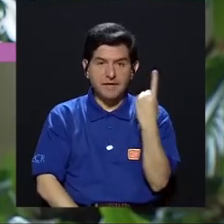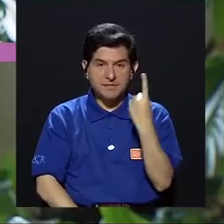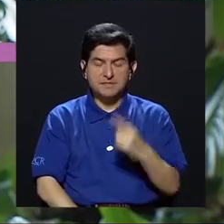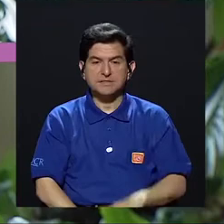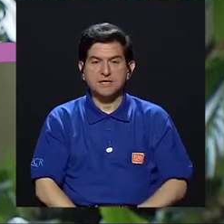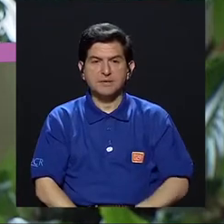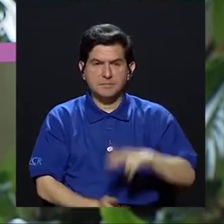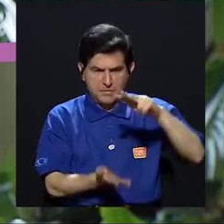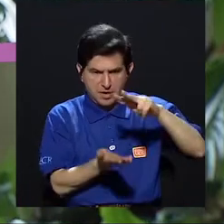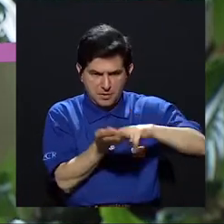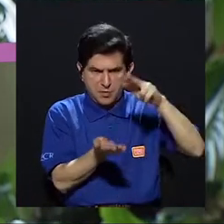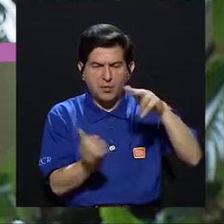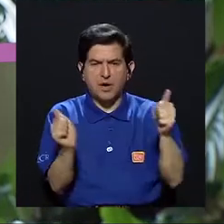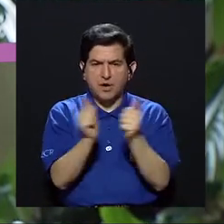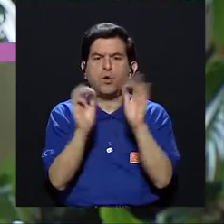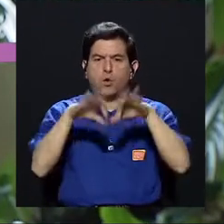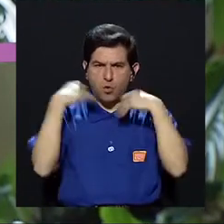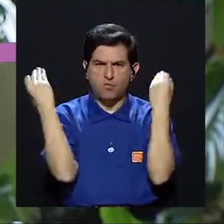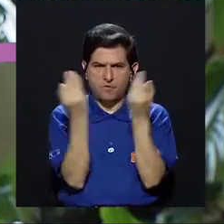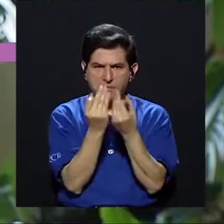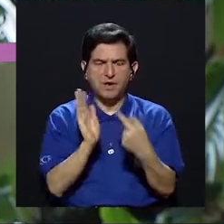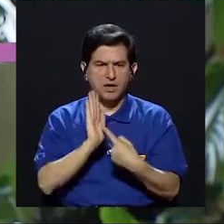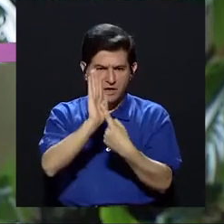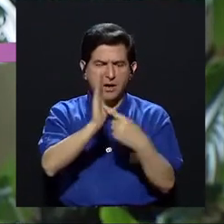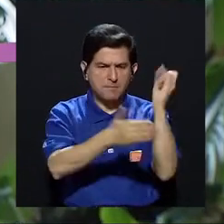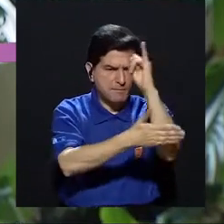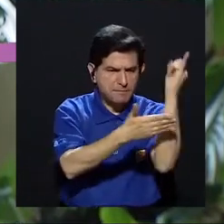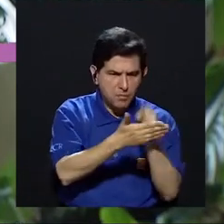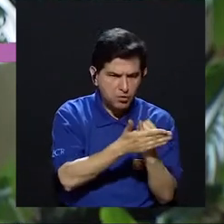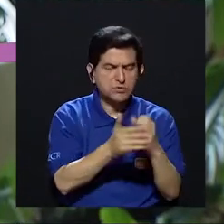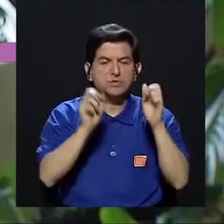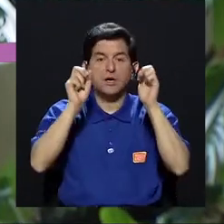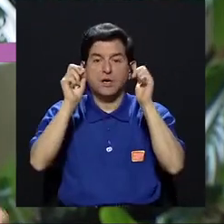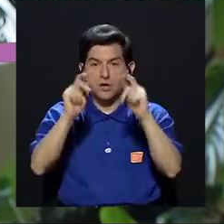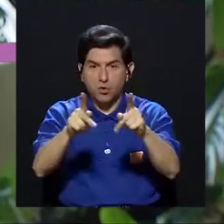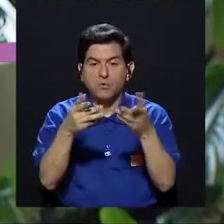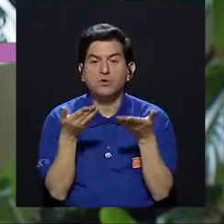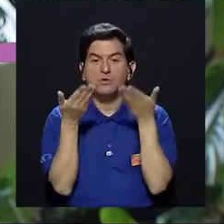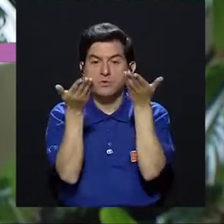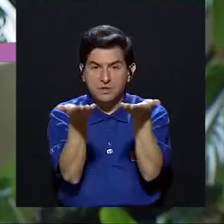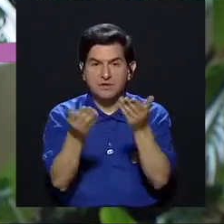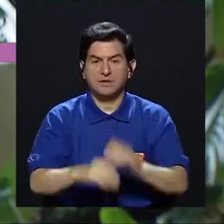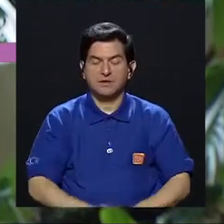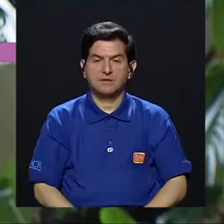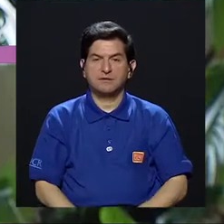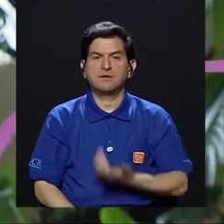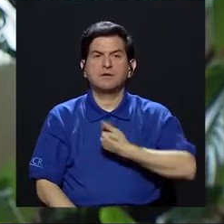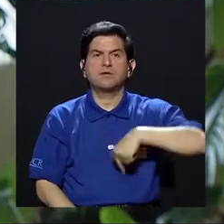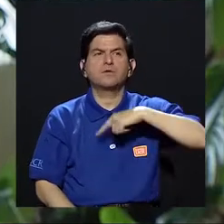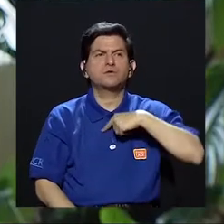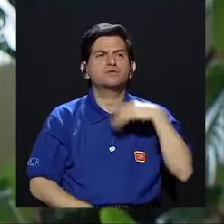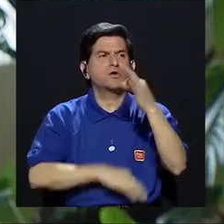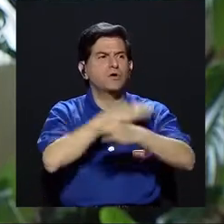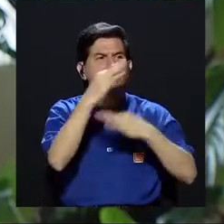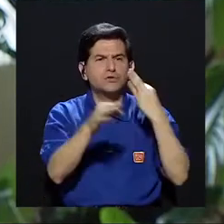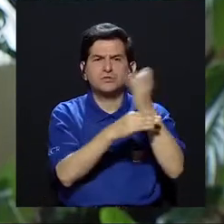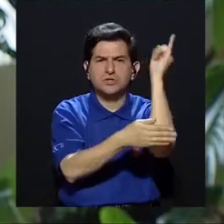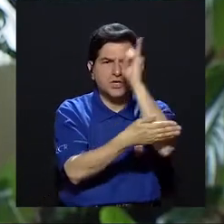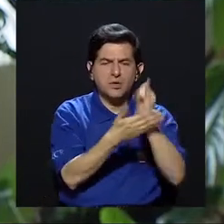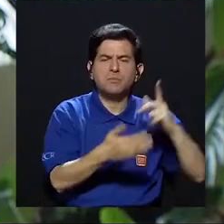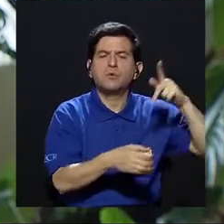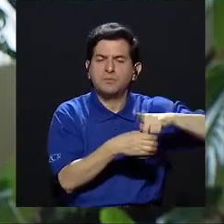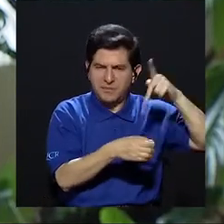Siempre lo validamos con las familias, presentamos el diseño, damos la oportunidad, generamos una especie de